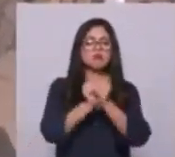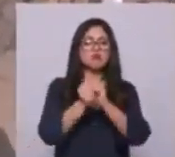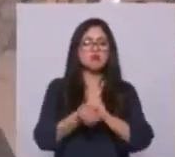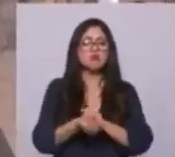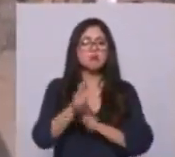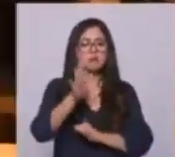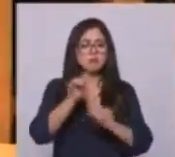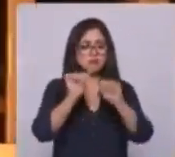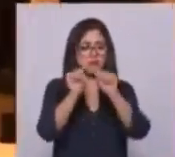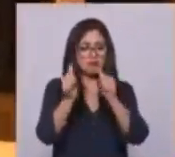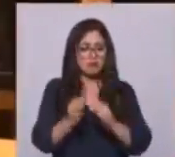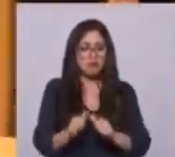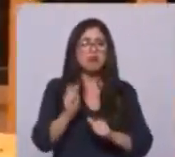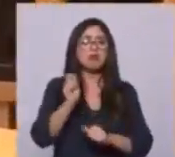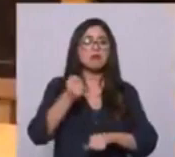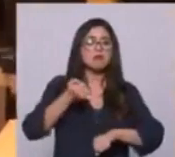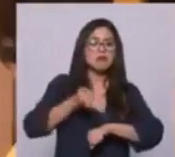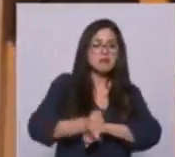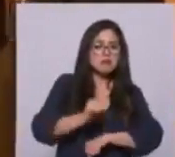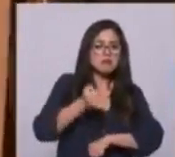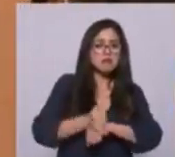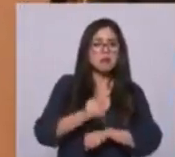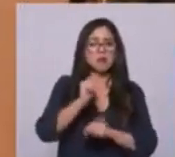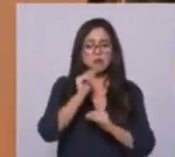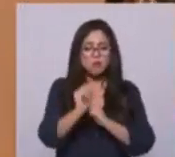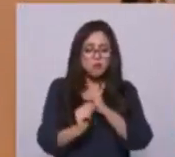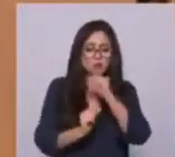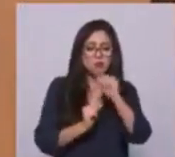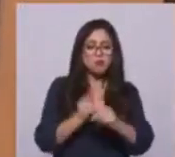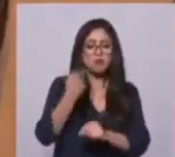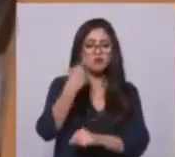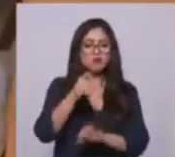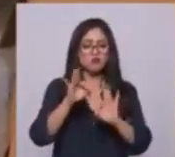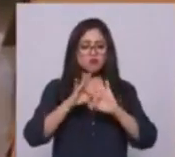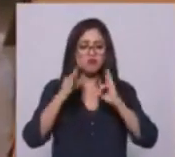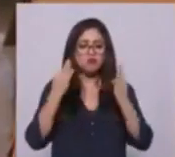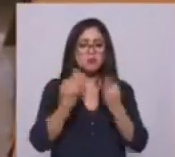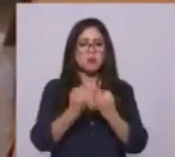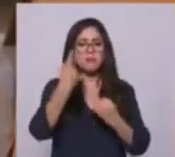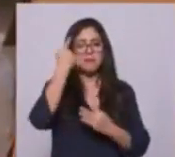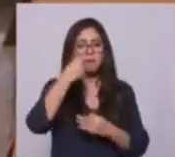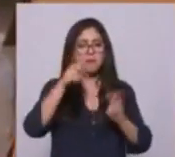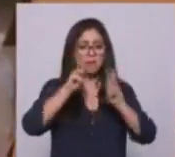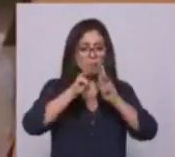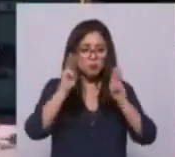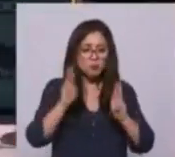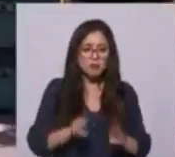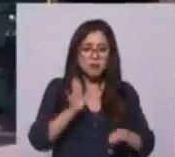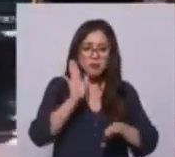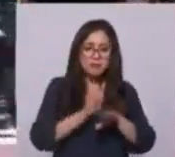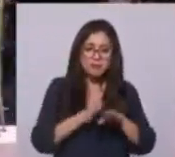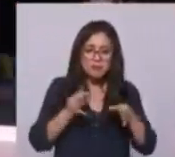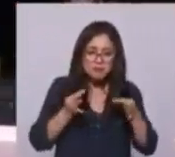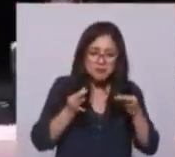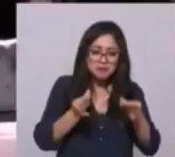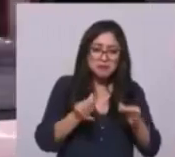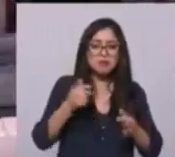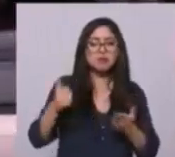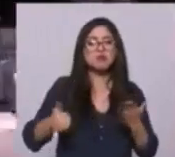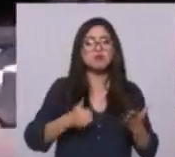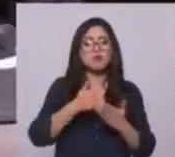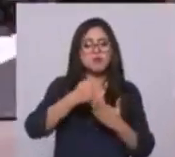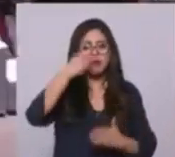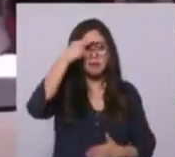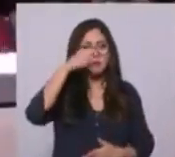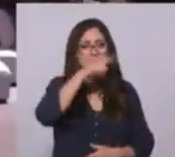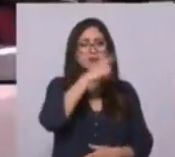en arte, ya que el carpintero fue perfeccionando la técnica para la elaboración de artículos más detallados. En la Ciudad de México,